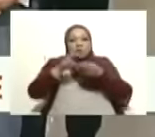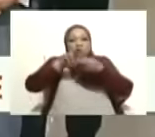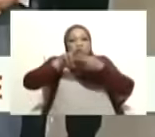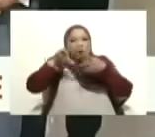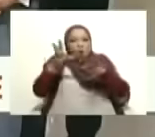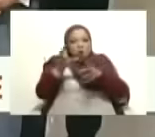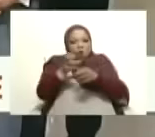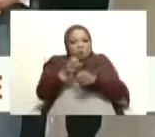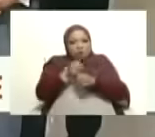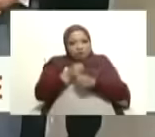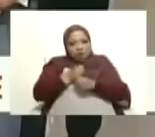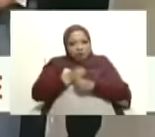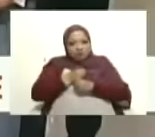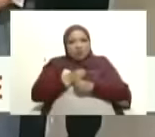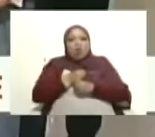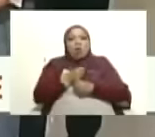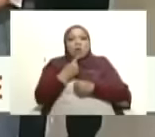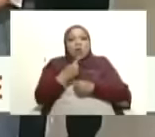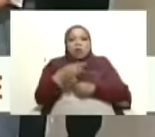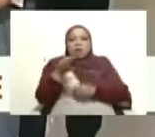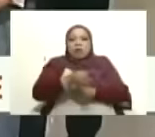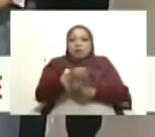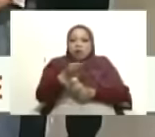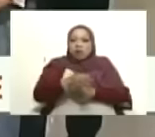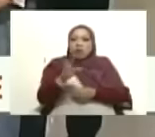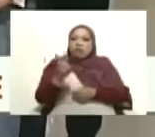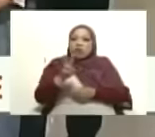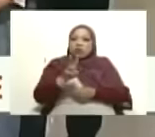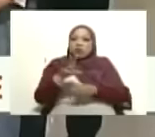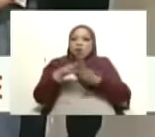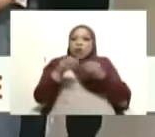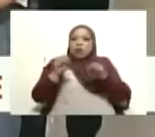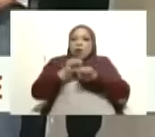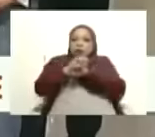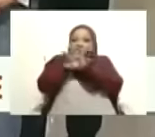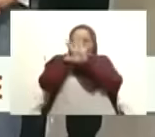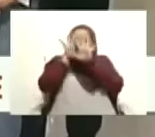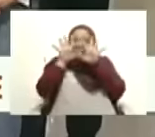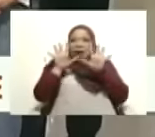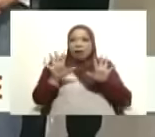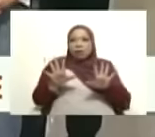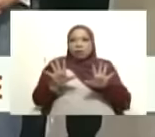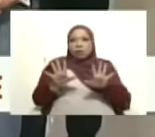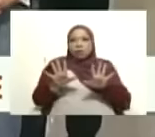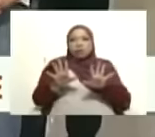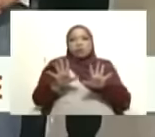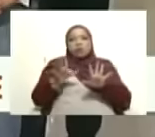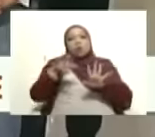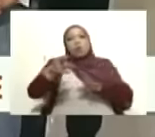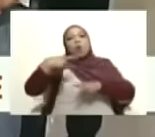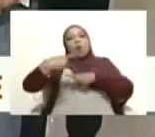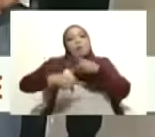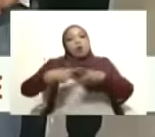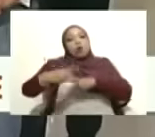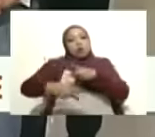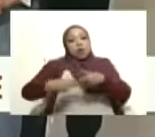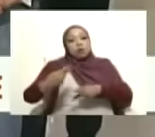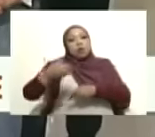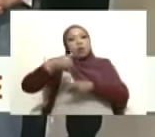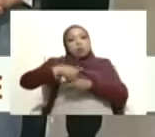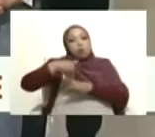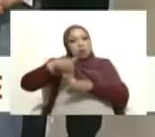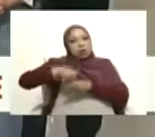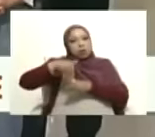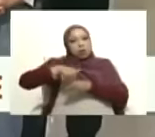tenemos aquí en Venezuela, con toda la transparencia que amerita un proceso